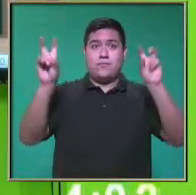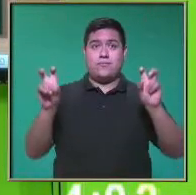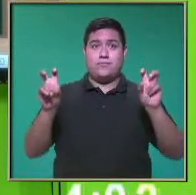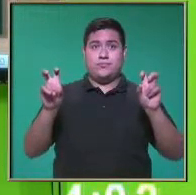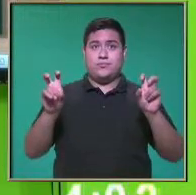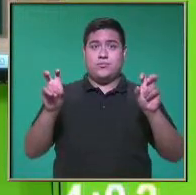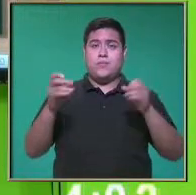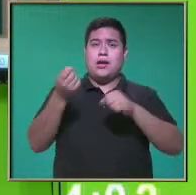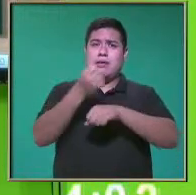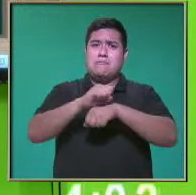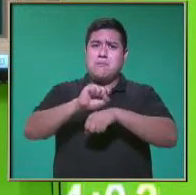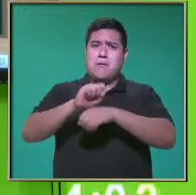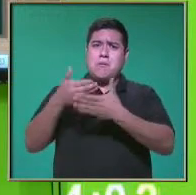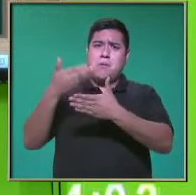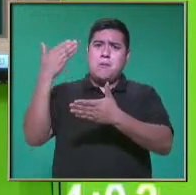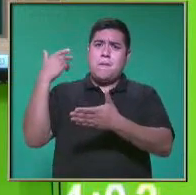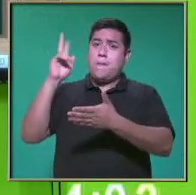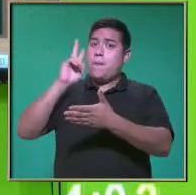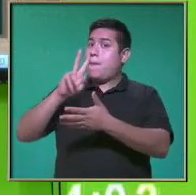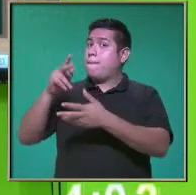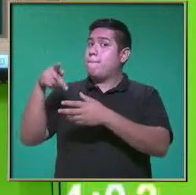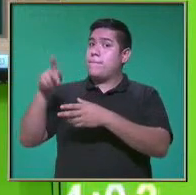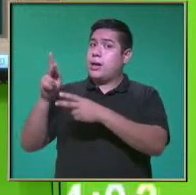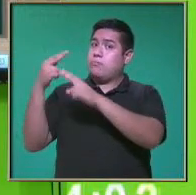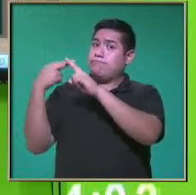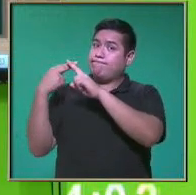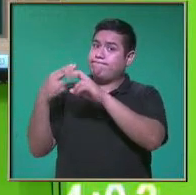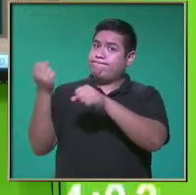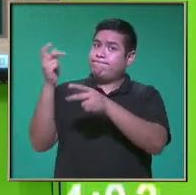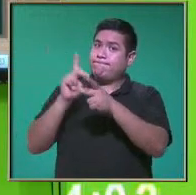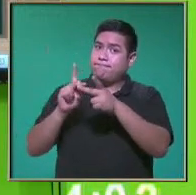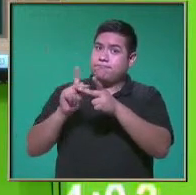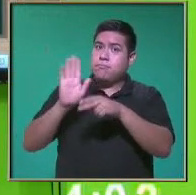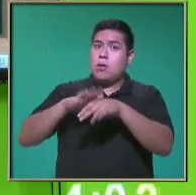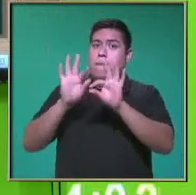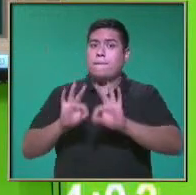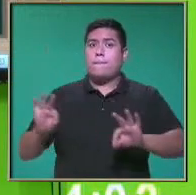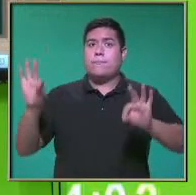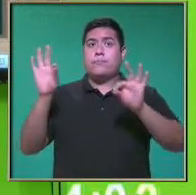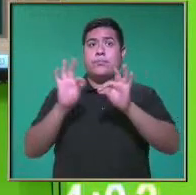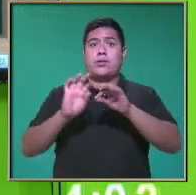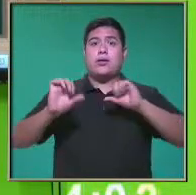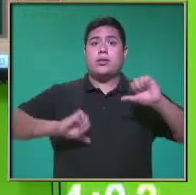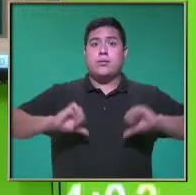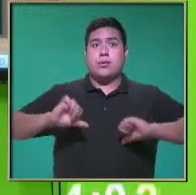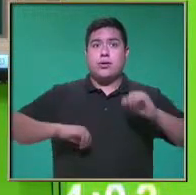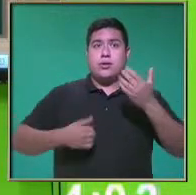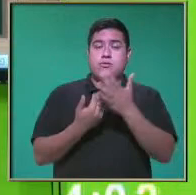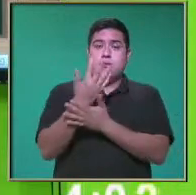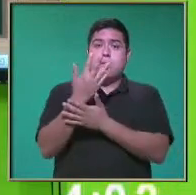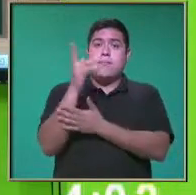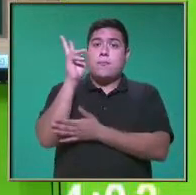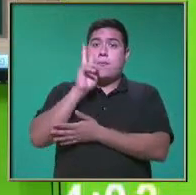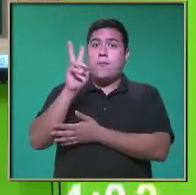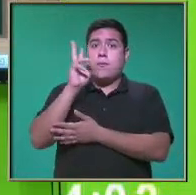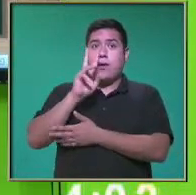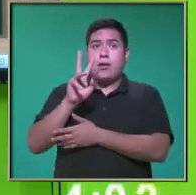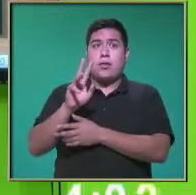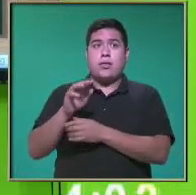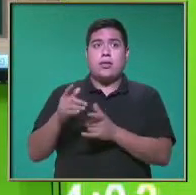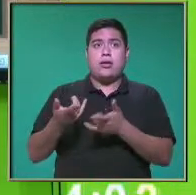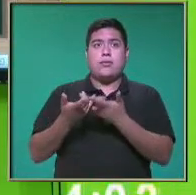la semana pasada, pero vamos a reforzar lo más importante y además ver actividades nuevas acerca de The Story